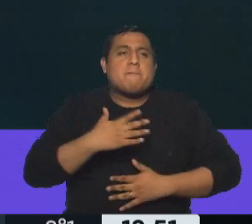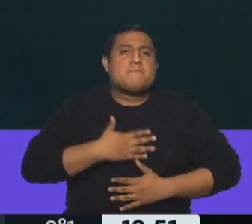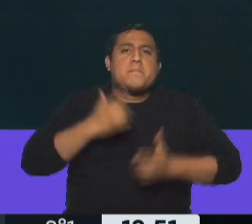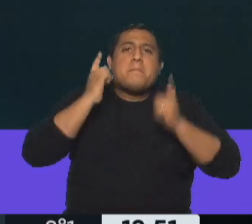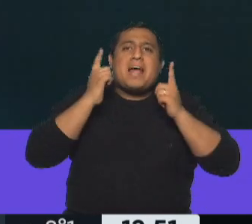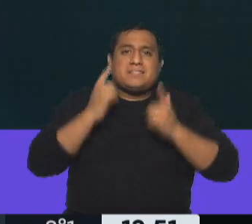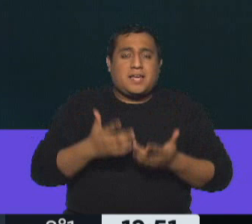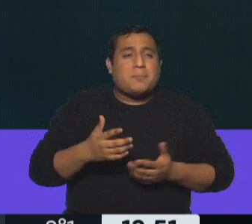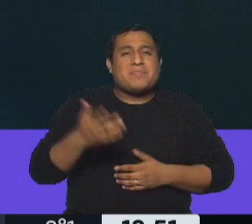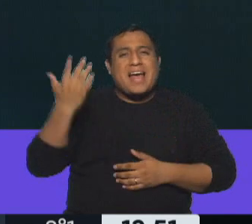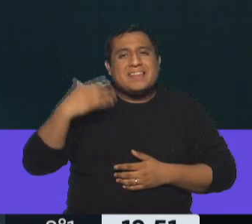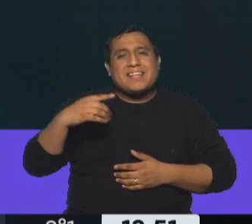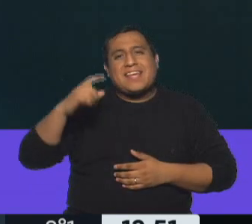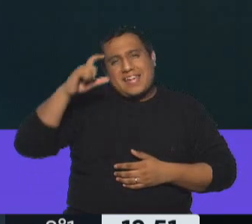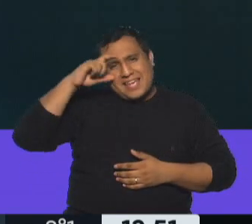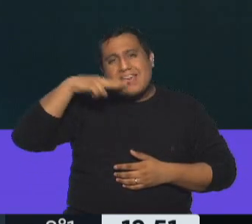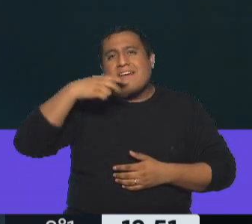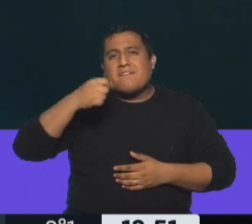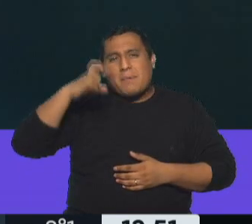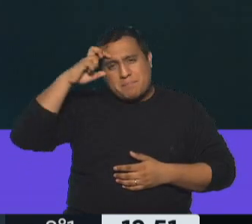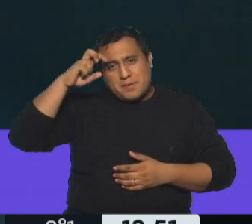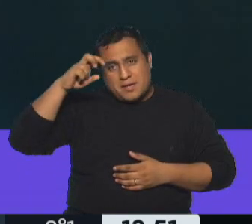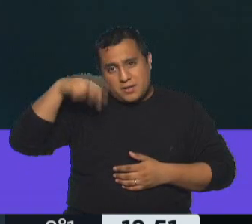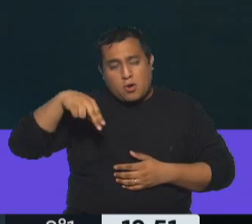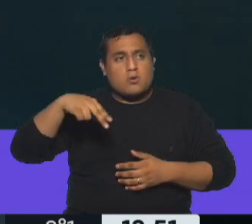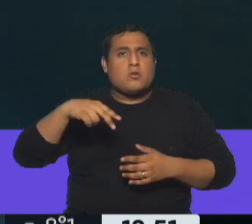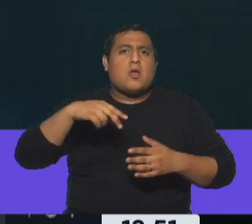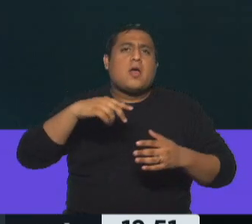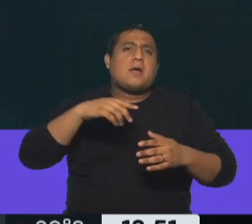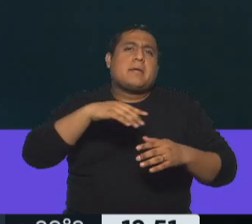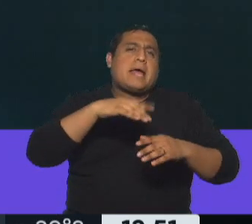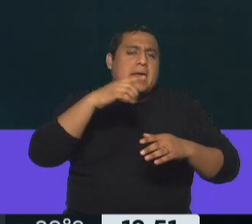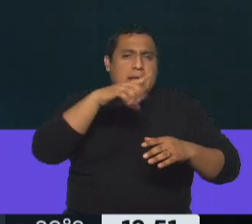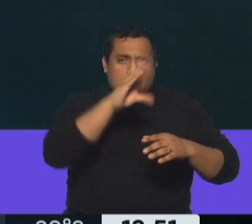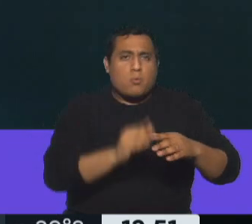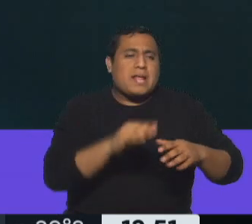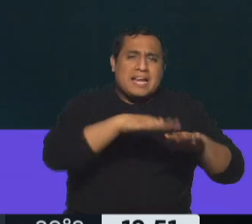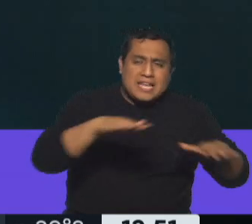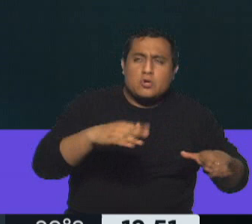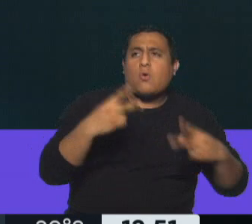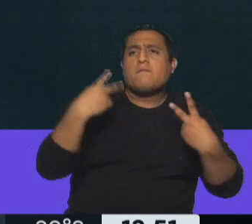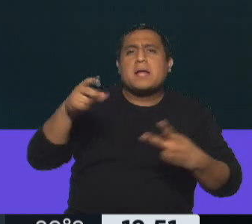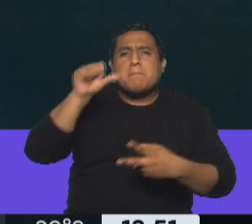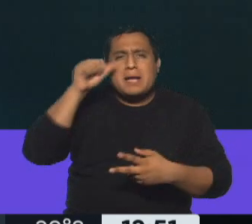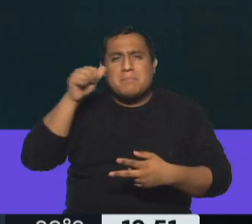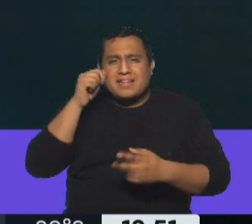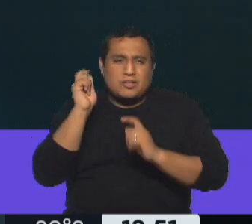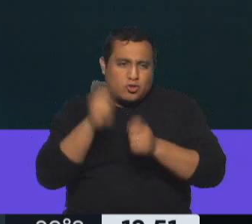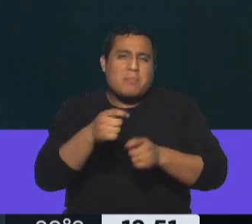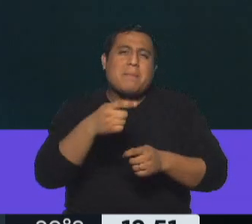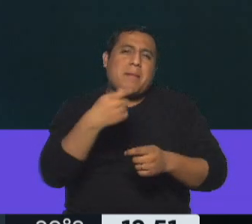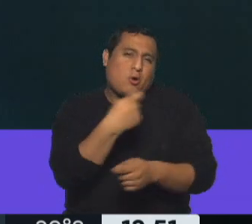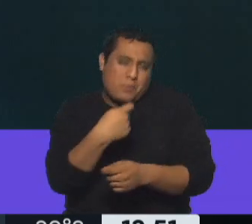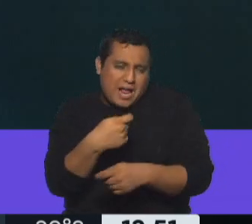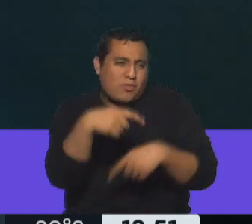momento eva perón con la república de los niños los viajes a mar del plata para jubilados y yo